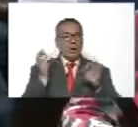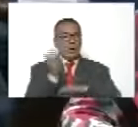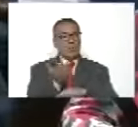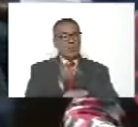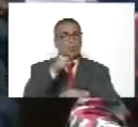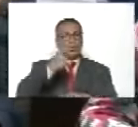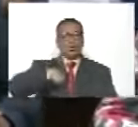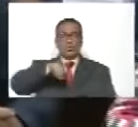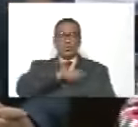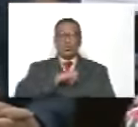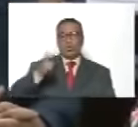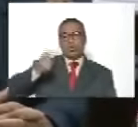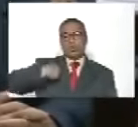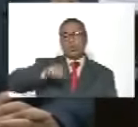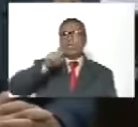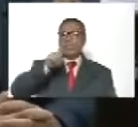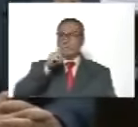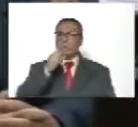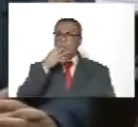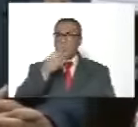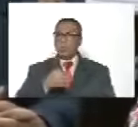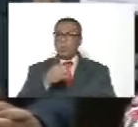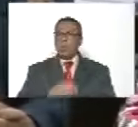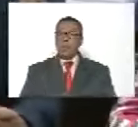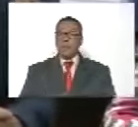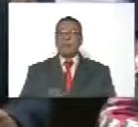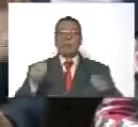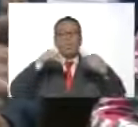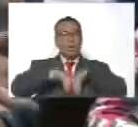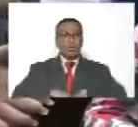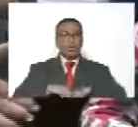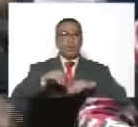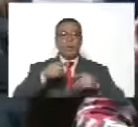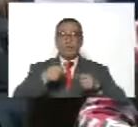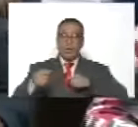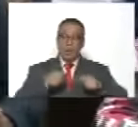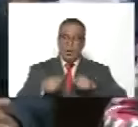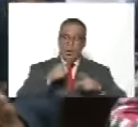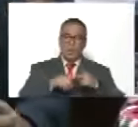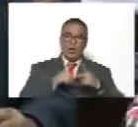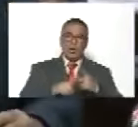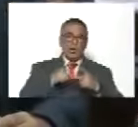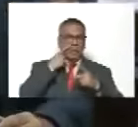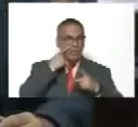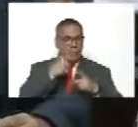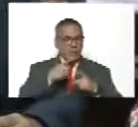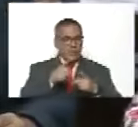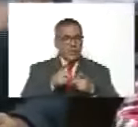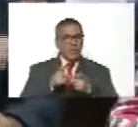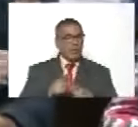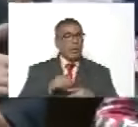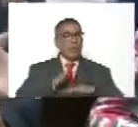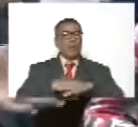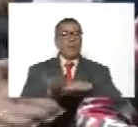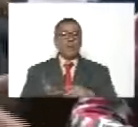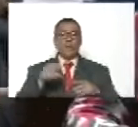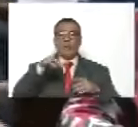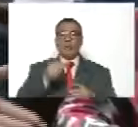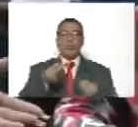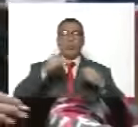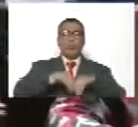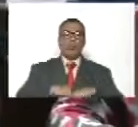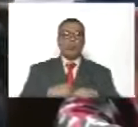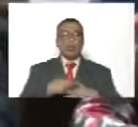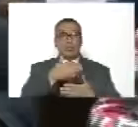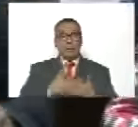manera. Nosotros tenemos que estar de acuerdo con el tema de la regularización, con el tema de la fiscalización. ¿Por qué no estar de acuerdo con el hecho de